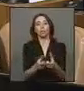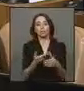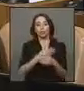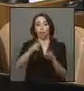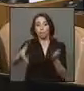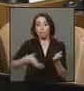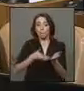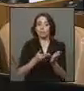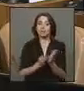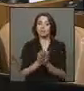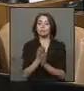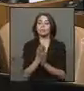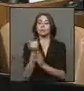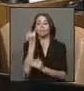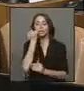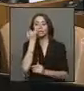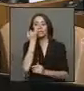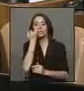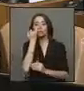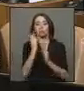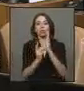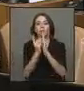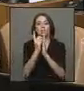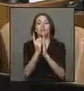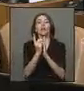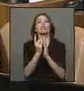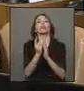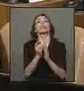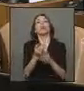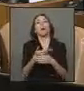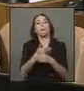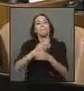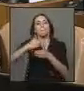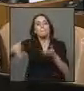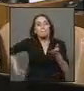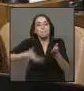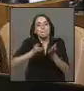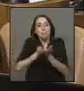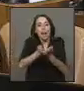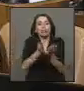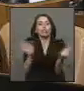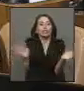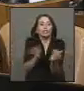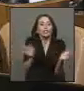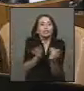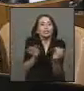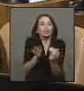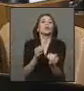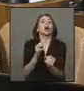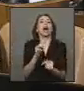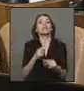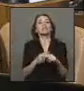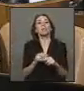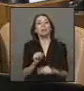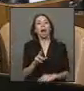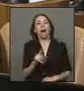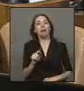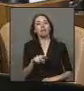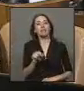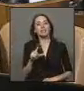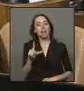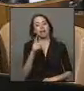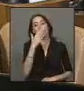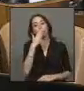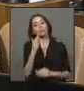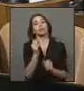iniciamos la discusión del Instituto de Desarrollo de la Pesca Artesanal. Ambas medidas van en la dirección de mejorar las condiciones de trabajo de los